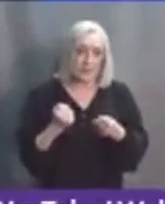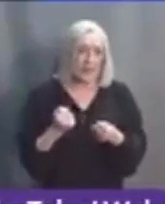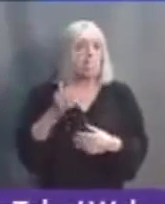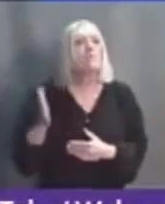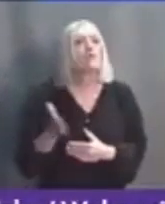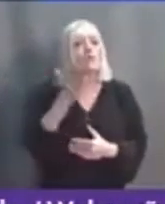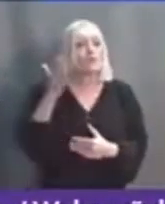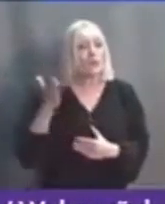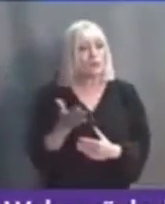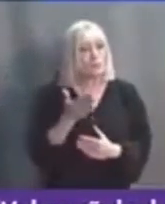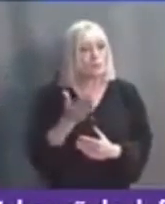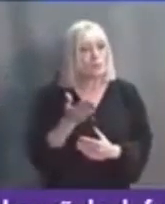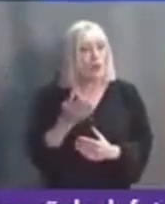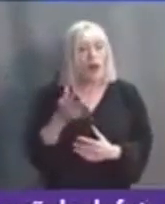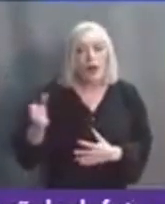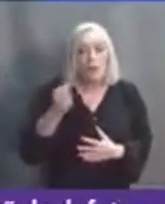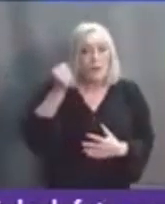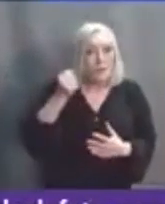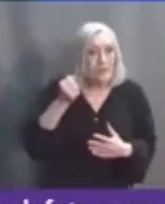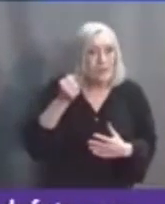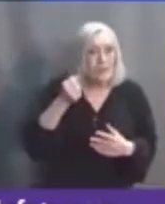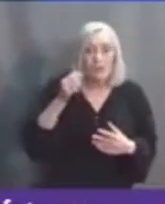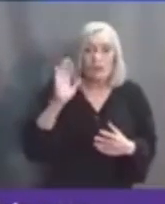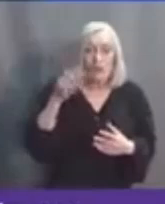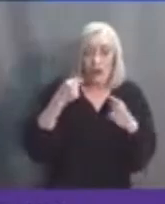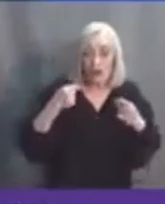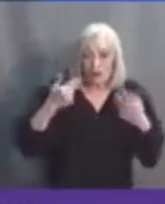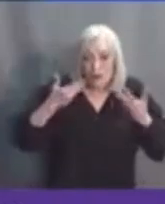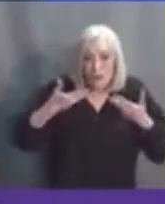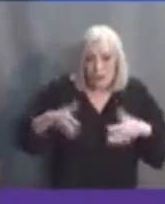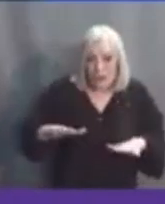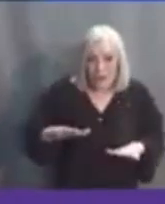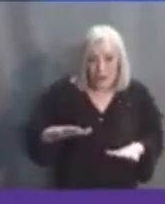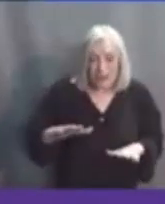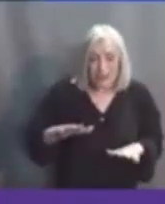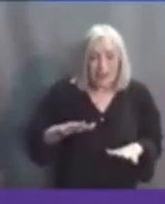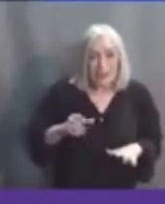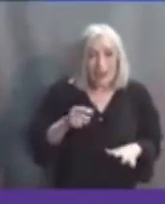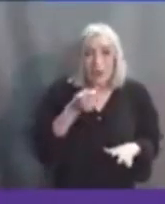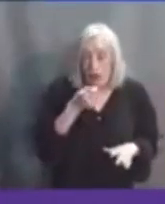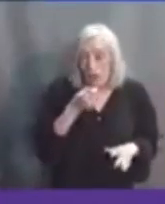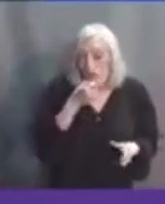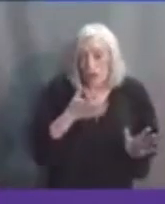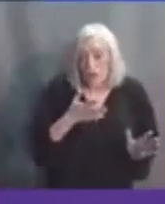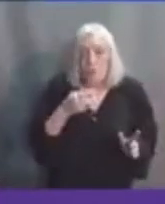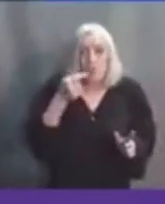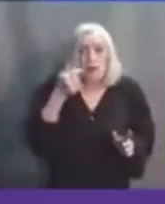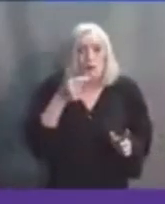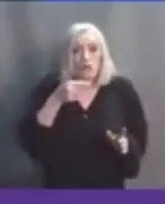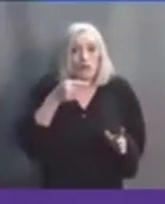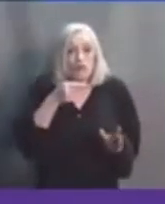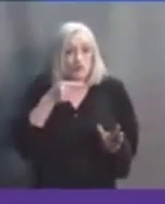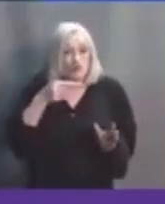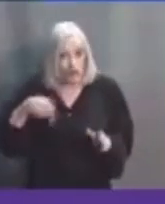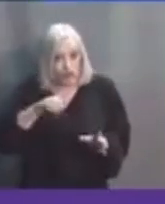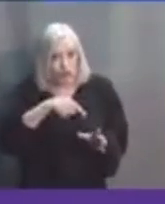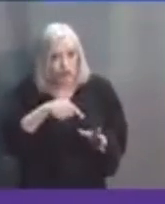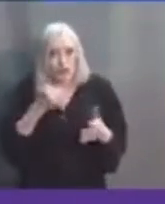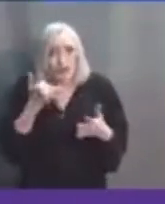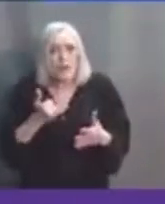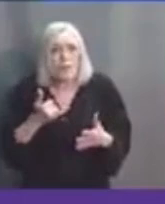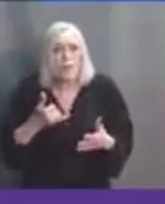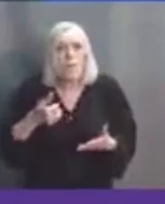productivo aprovechar nuestras ventajas en los sectores en donde somos más competitivos y atraer más